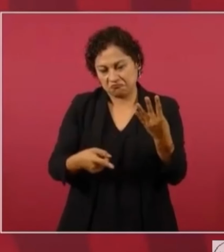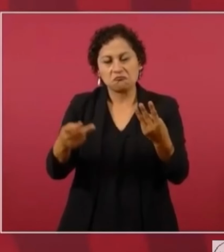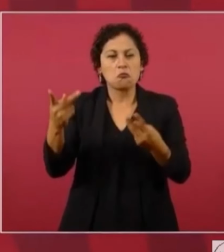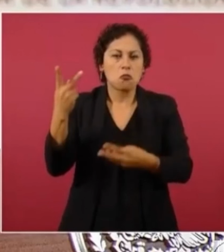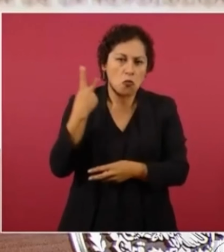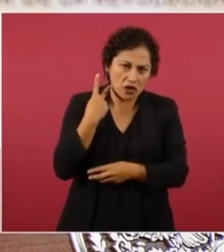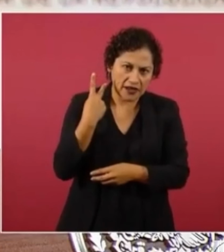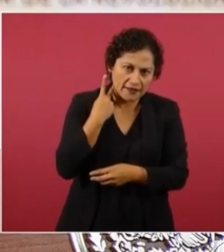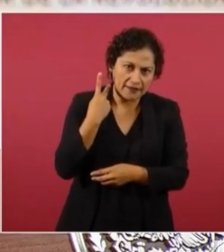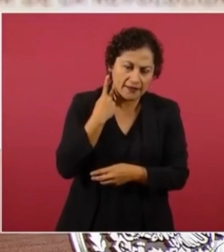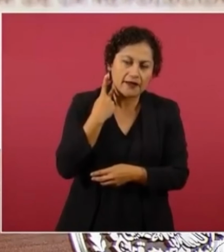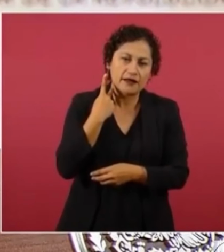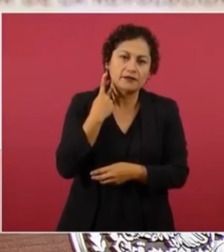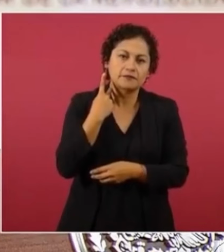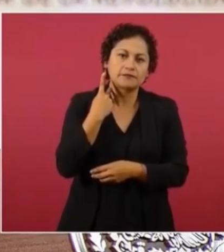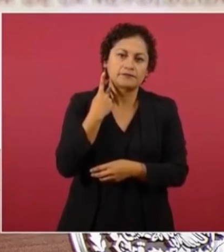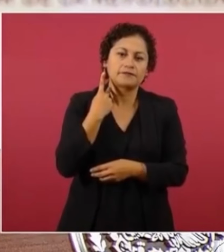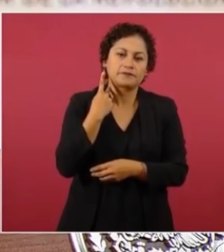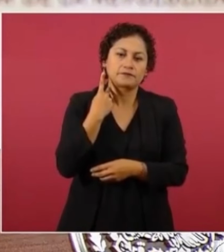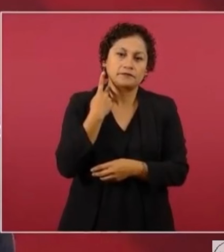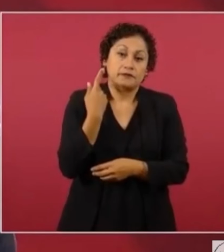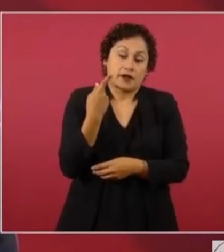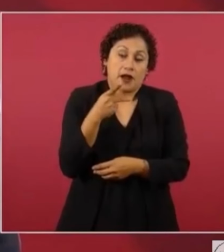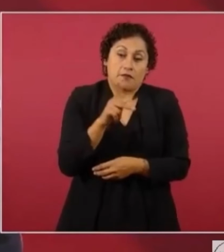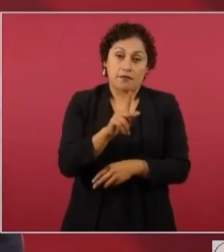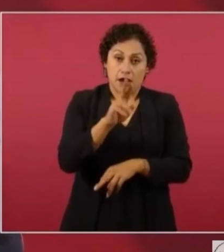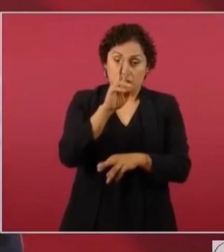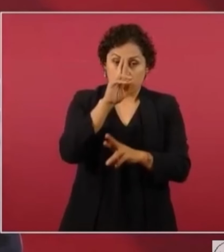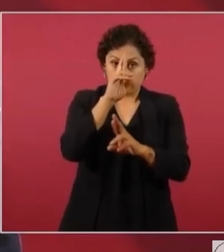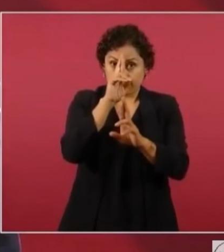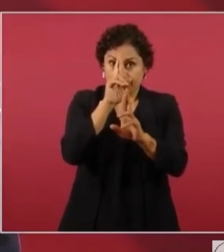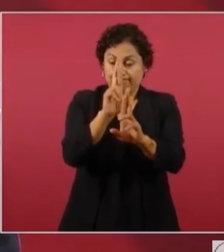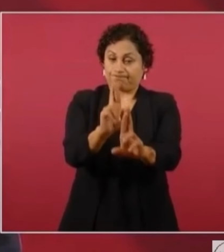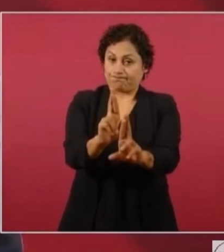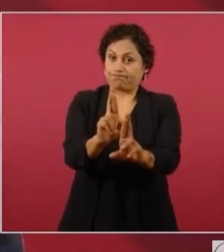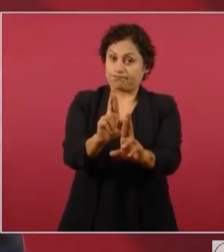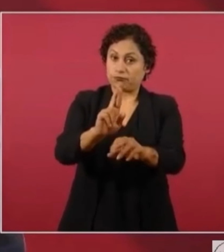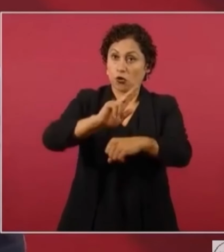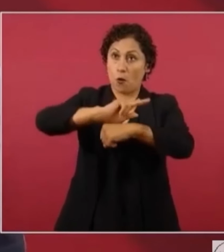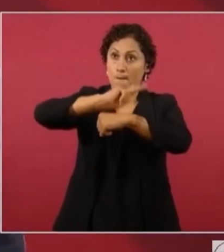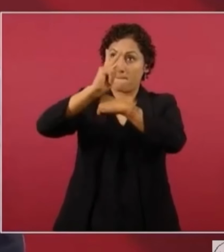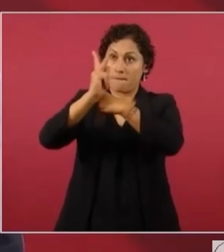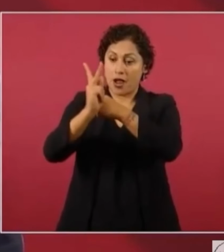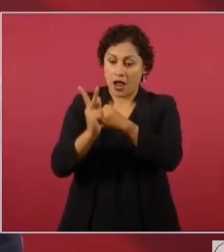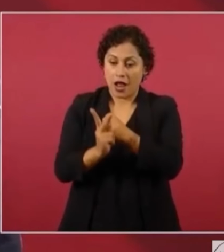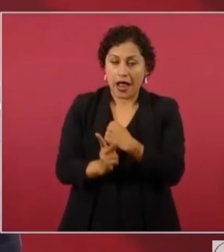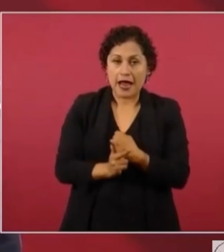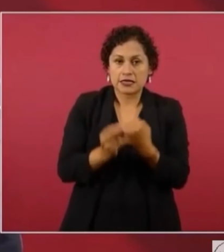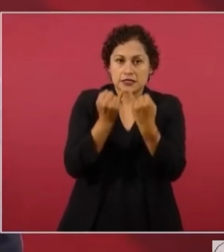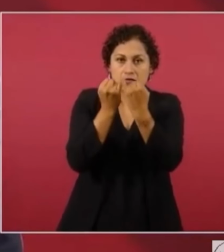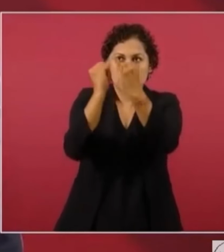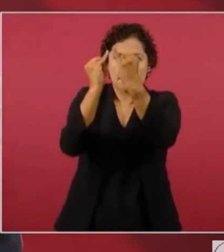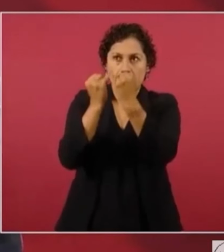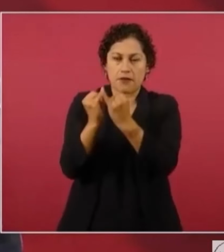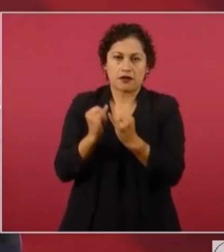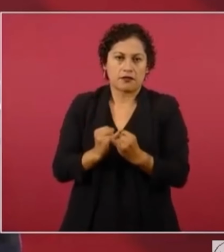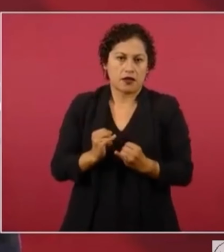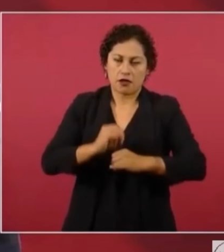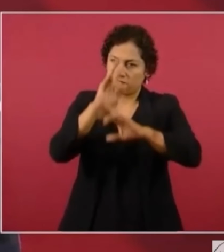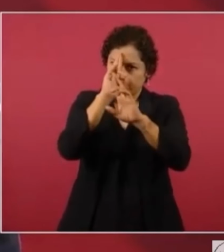política, con respeto a las soberanías de los países. Ese